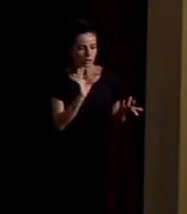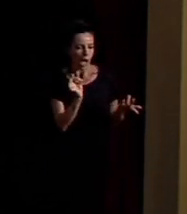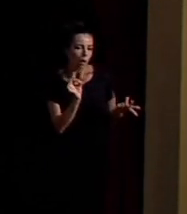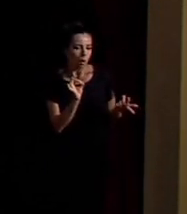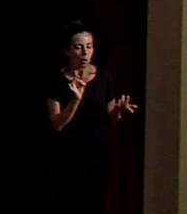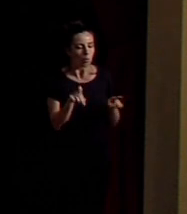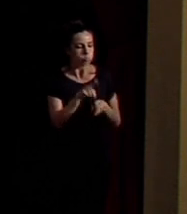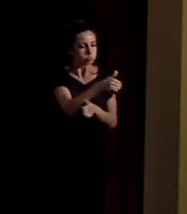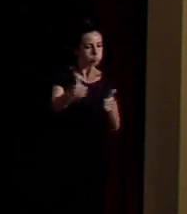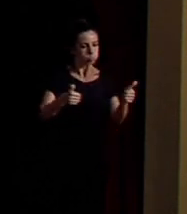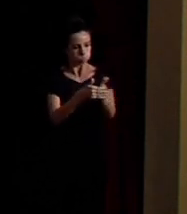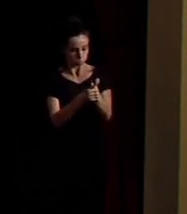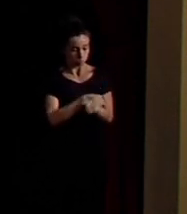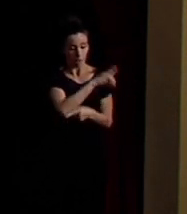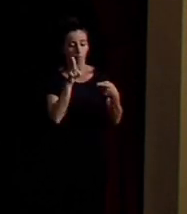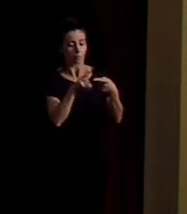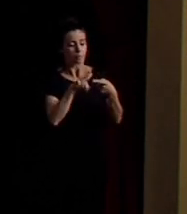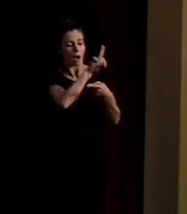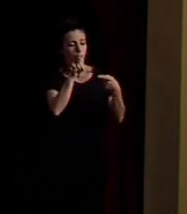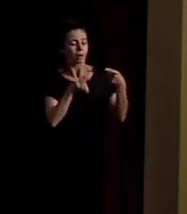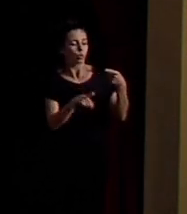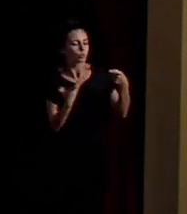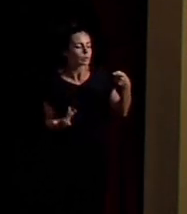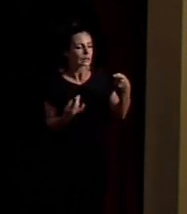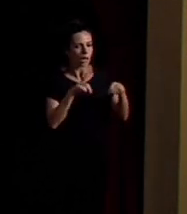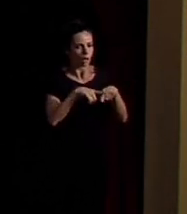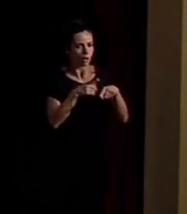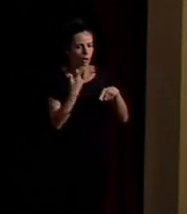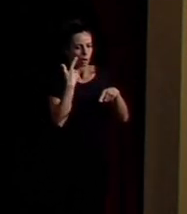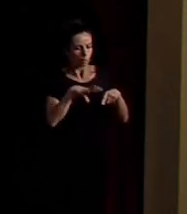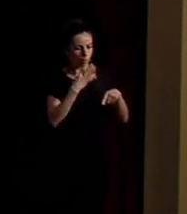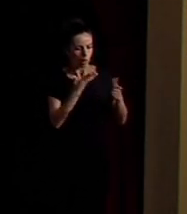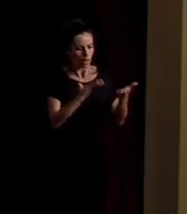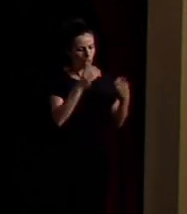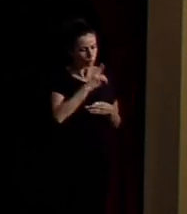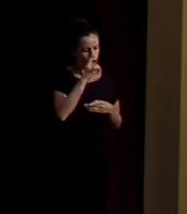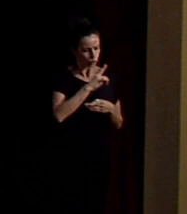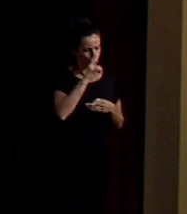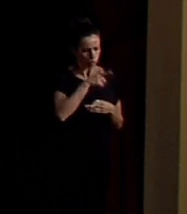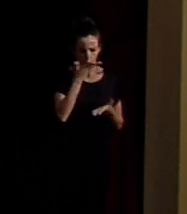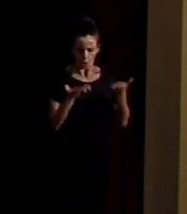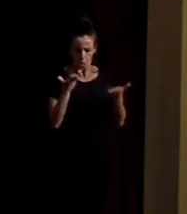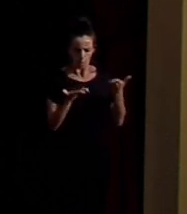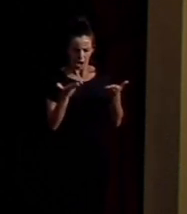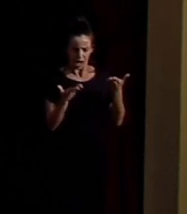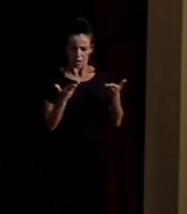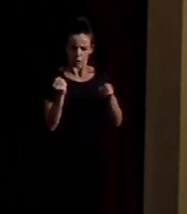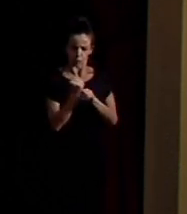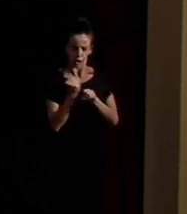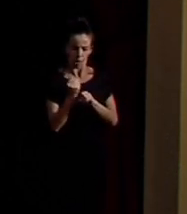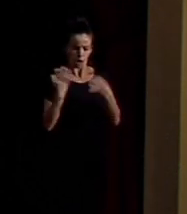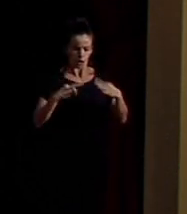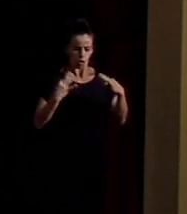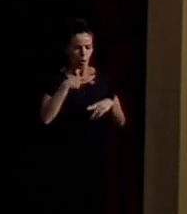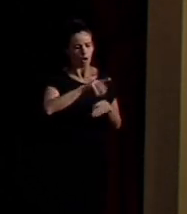un segundo plano. La primera pregunta es: ¿es equiparable la prostitución a una actividad laboral o es una forma de violencia